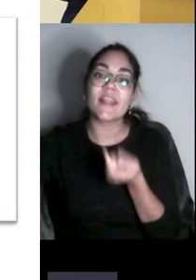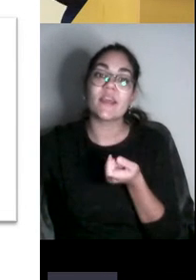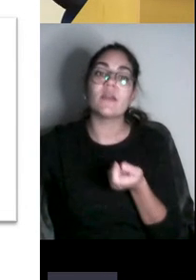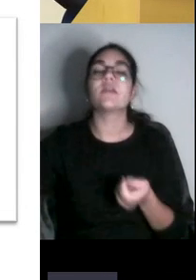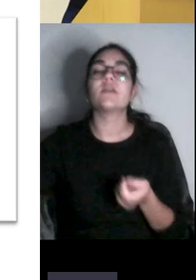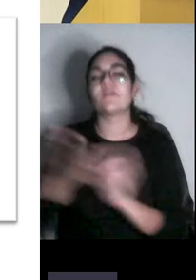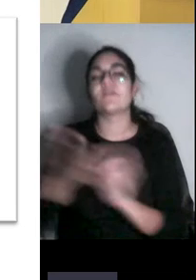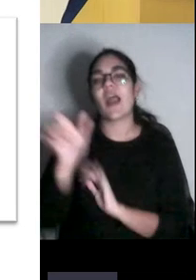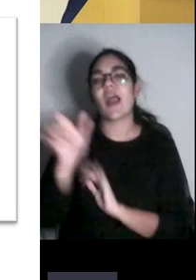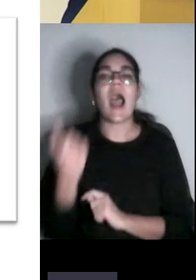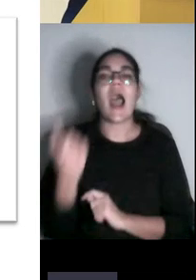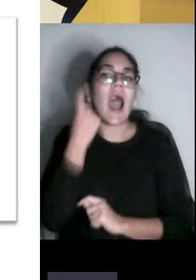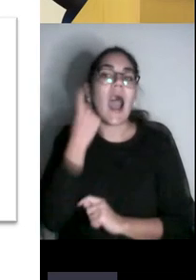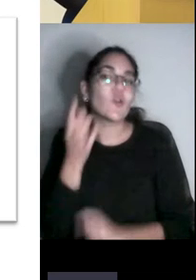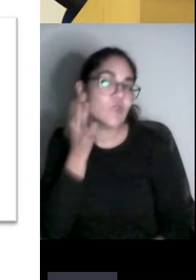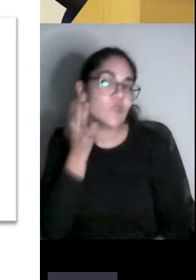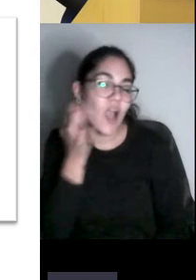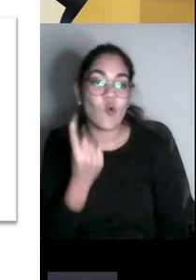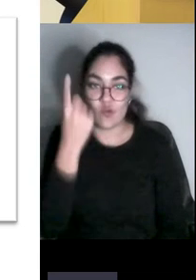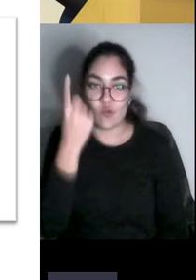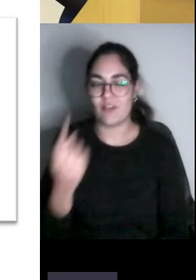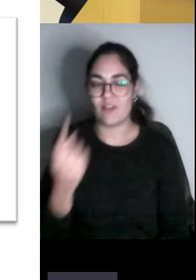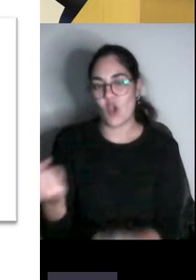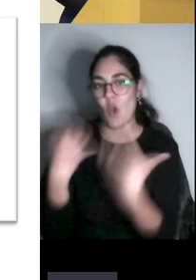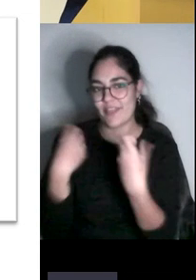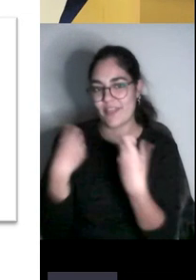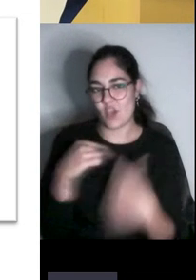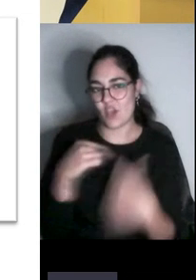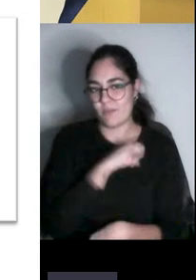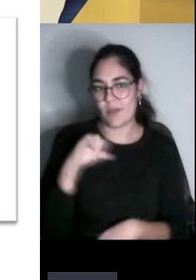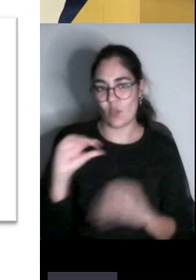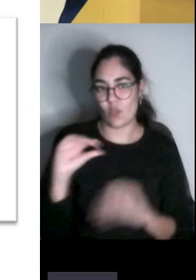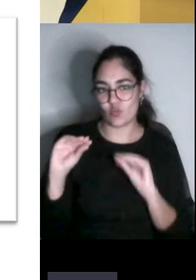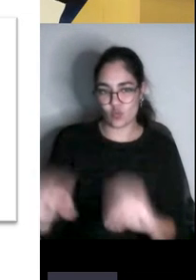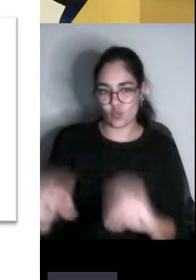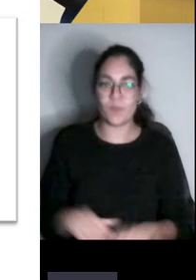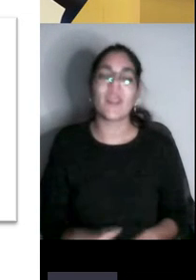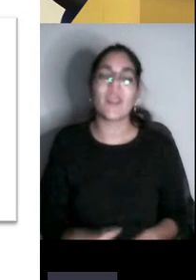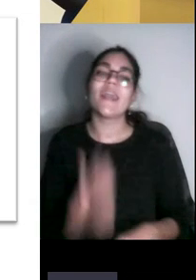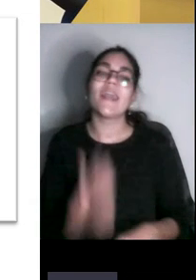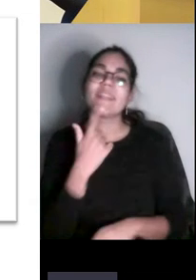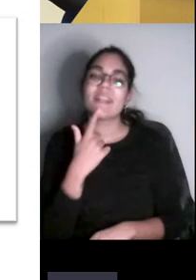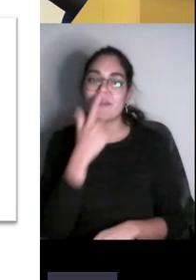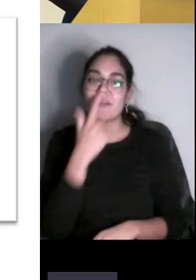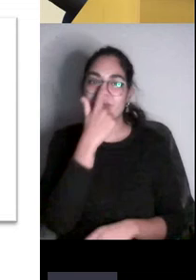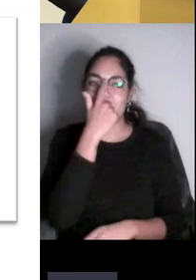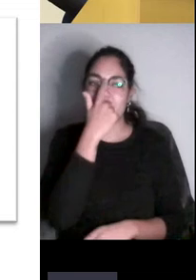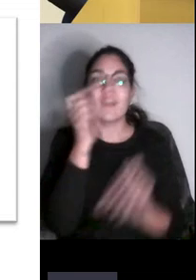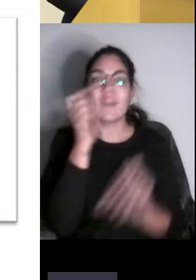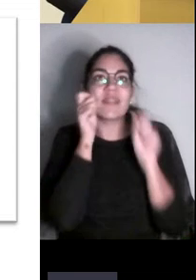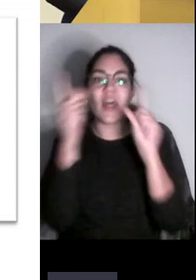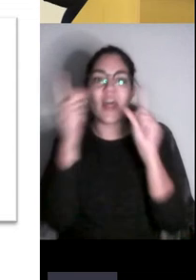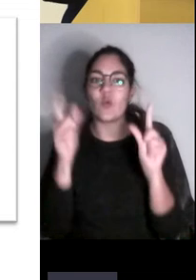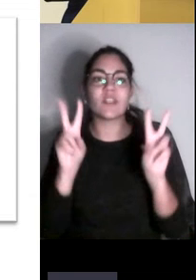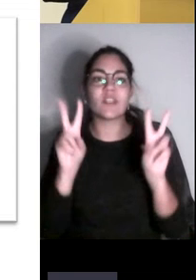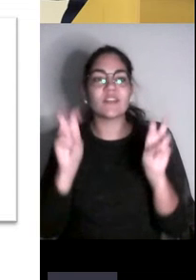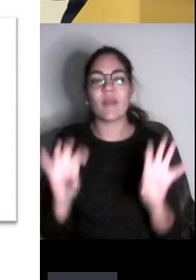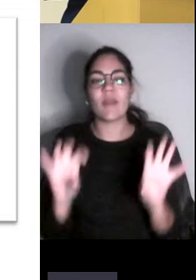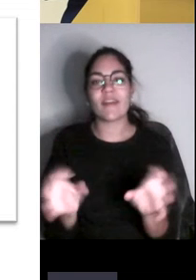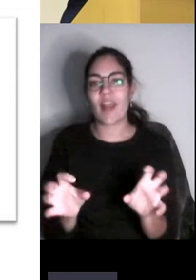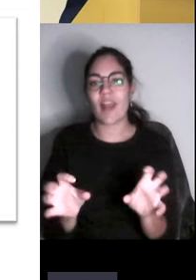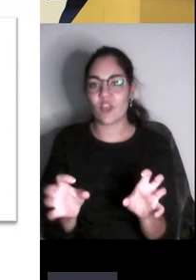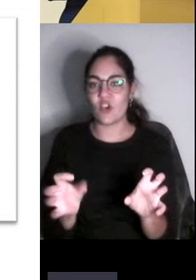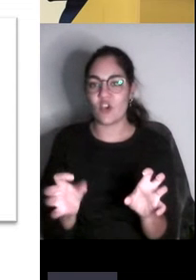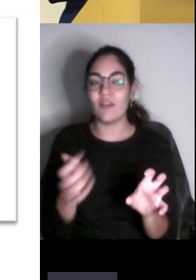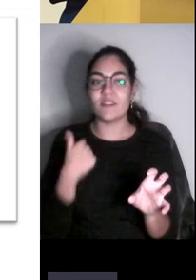una alumna no se escribió para comentarnos qué bueno pues que de que haya descubierto al medio radiofónico que debe